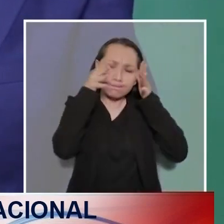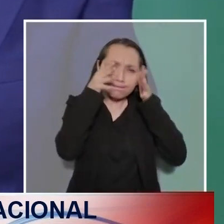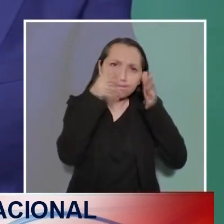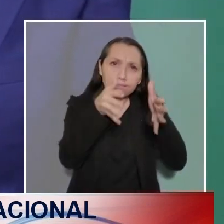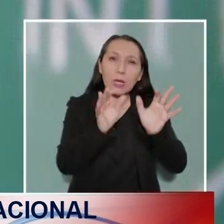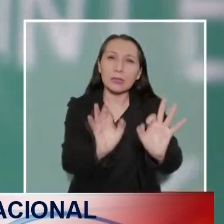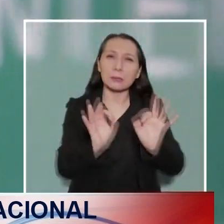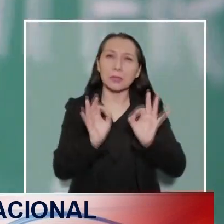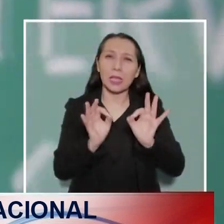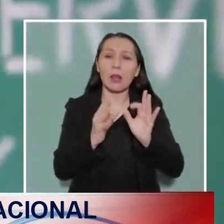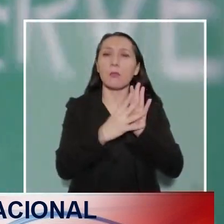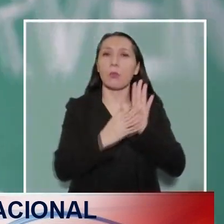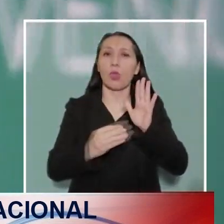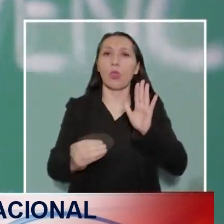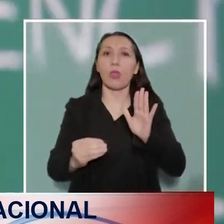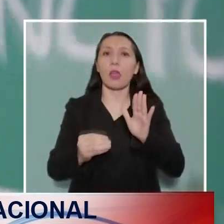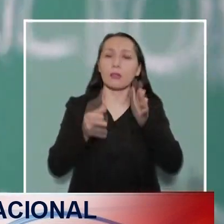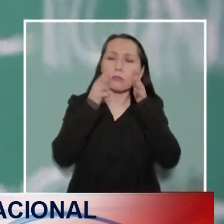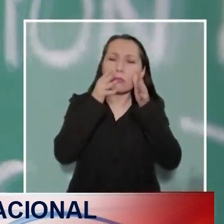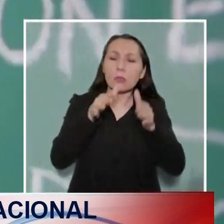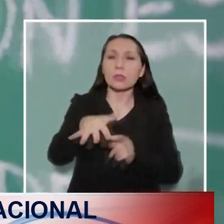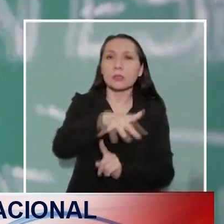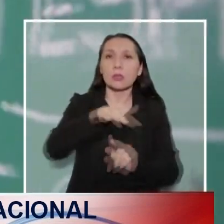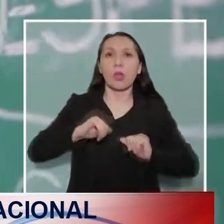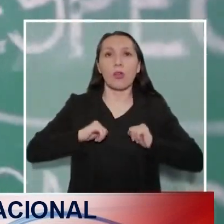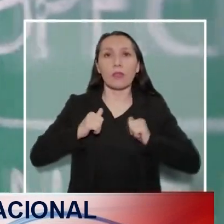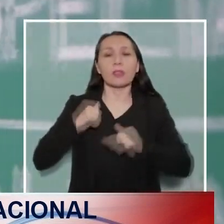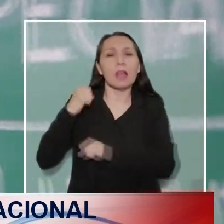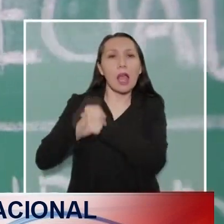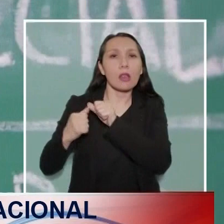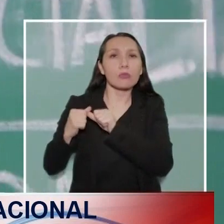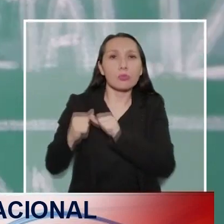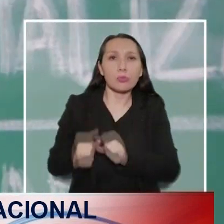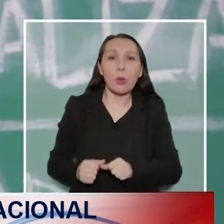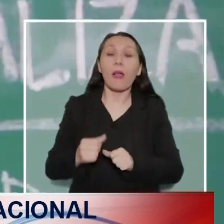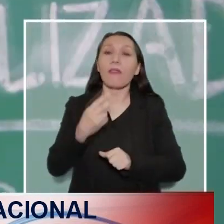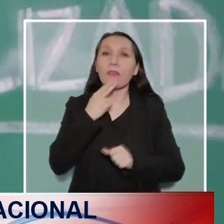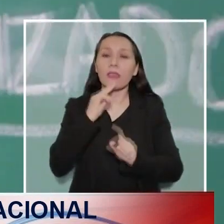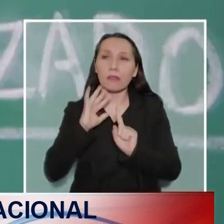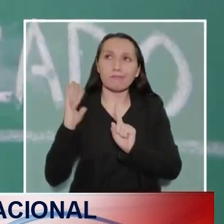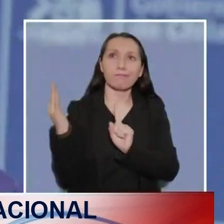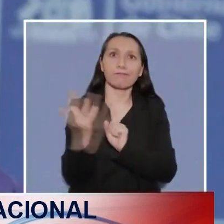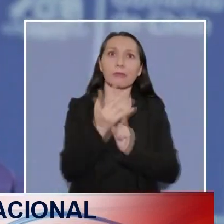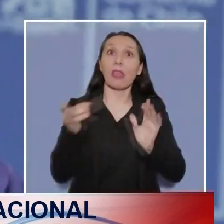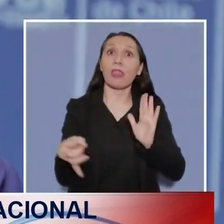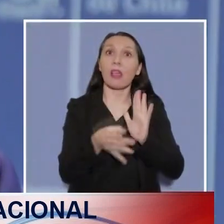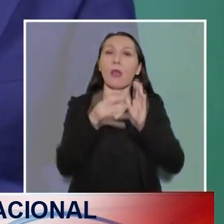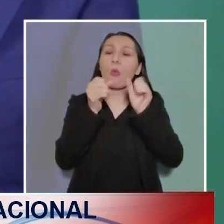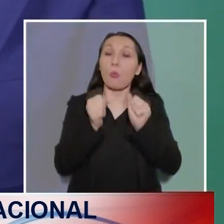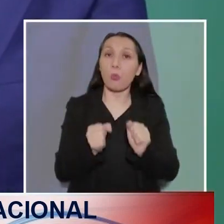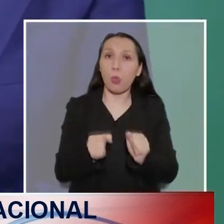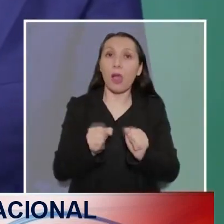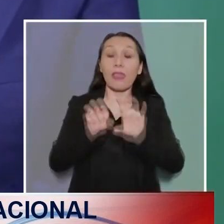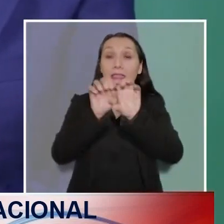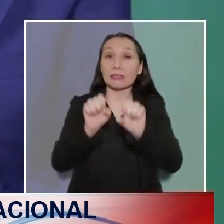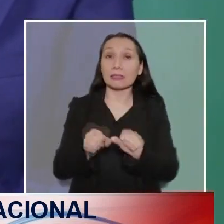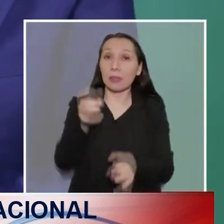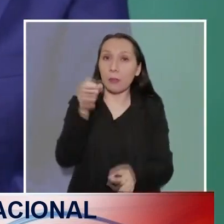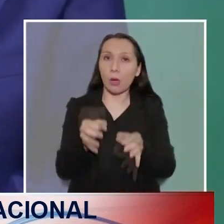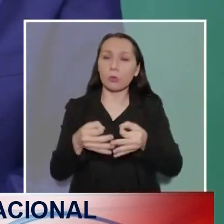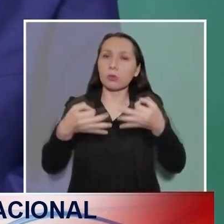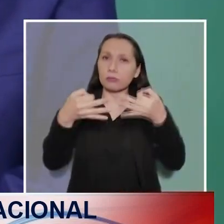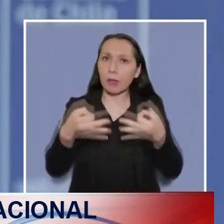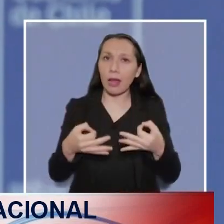El Servicio Nacional de Reinserción Social Juvenil es la entidad especializada responsable de administrar y ejecutar las